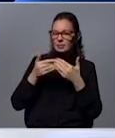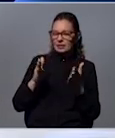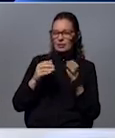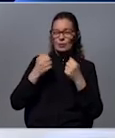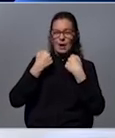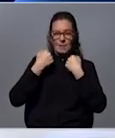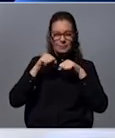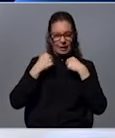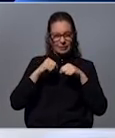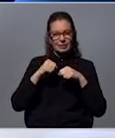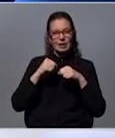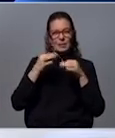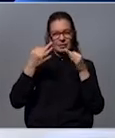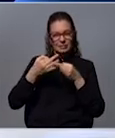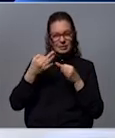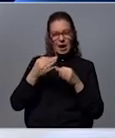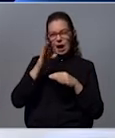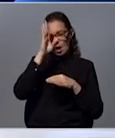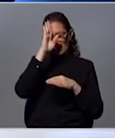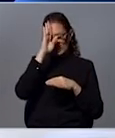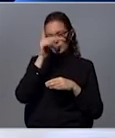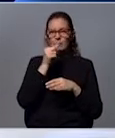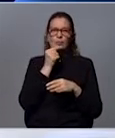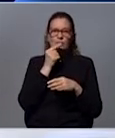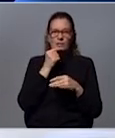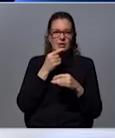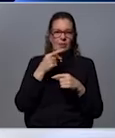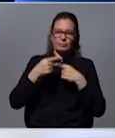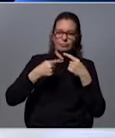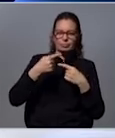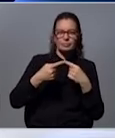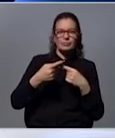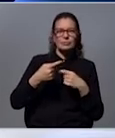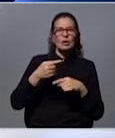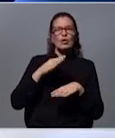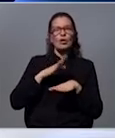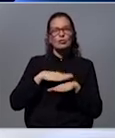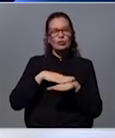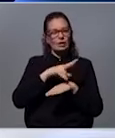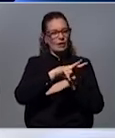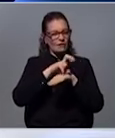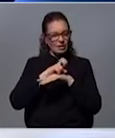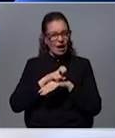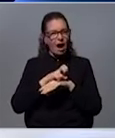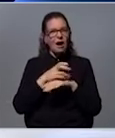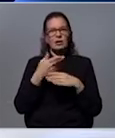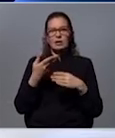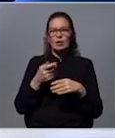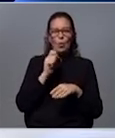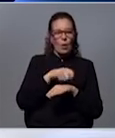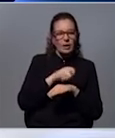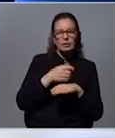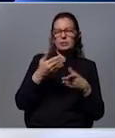práctica especial tiene que aprender procedimiento policial etcétera a cumplir con las órdenes de los fiscales cumplir con las órdenes de los